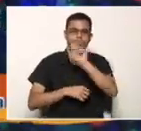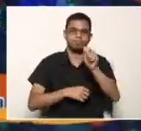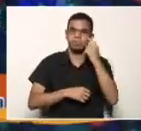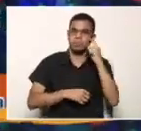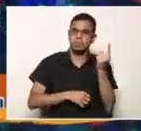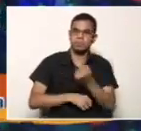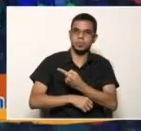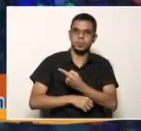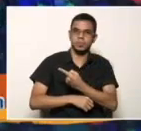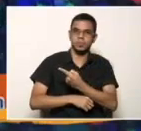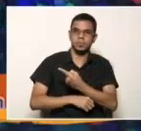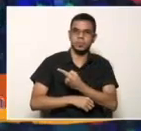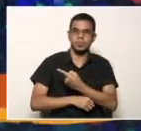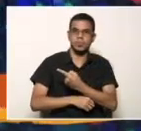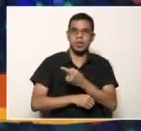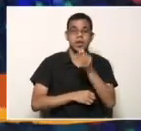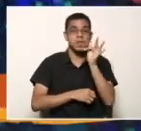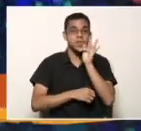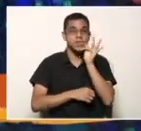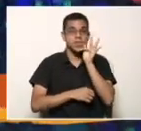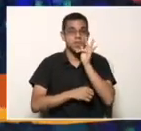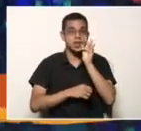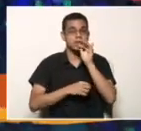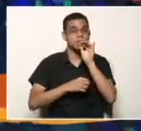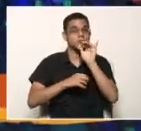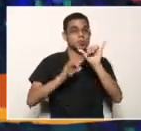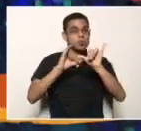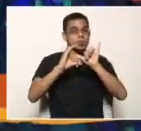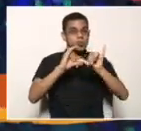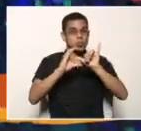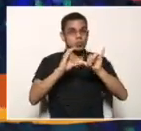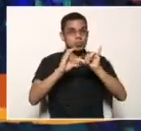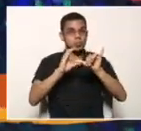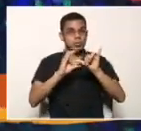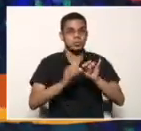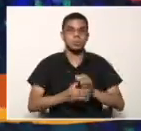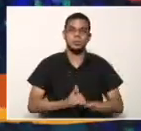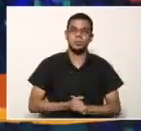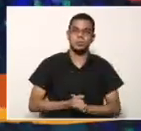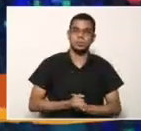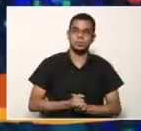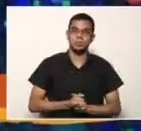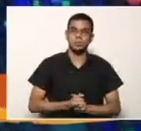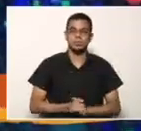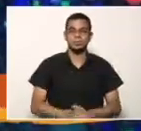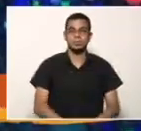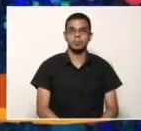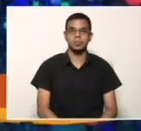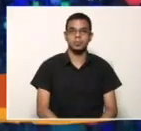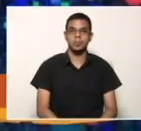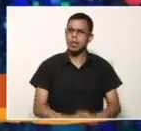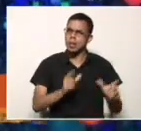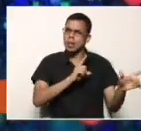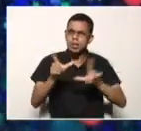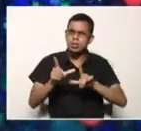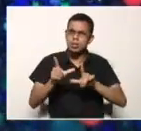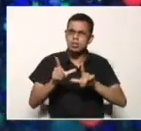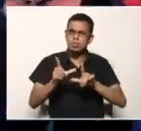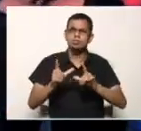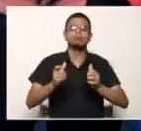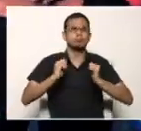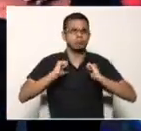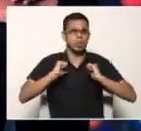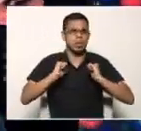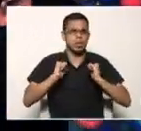@cadafamiliaunaescuela en Instagram, Facebook, YouTube y Telegram. Y en Twitter como @familiaescuela1. Preparados ya porque comenzamos de una